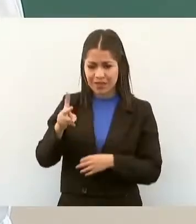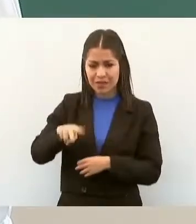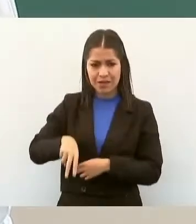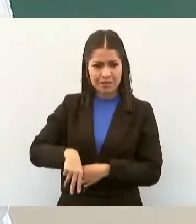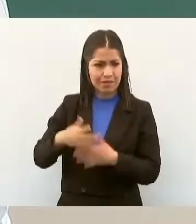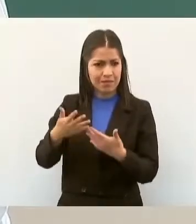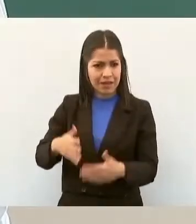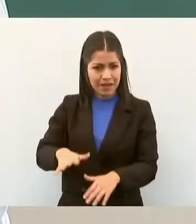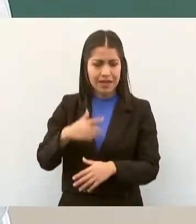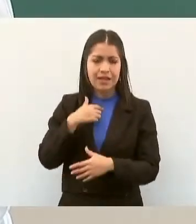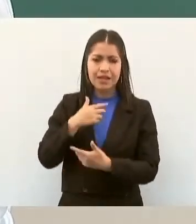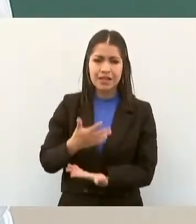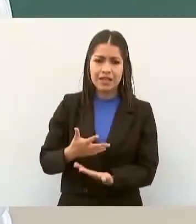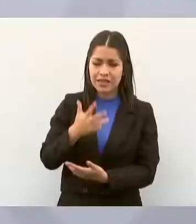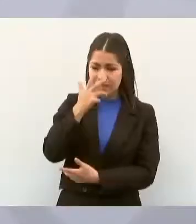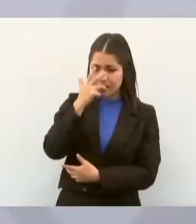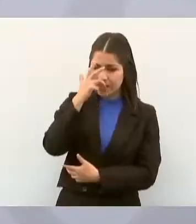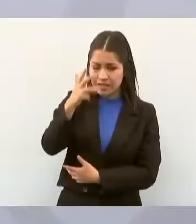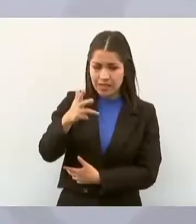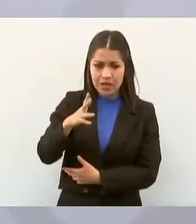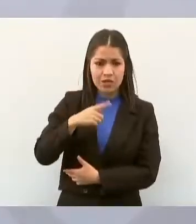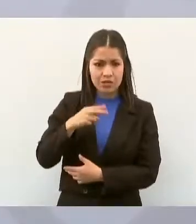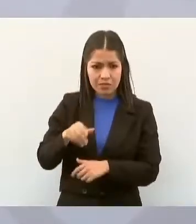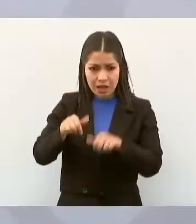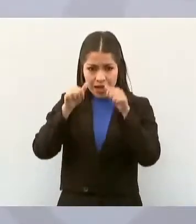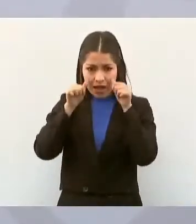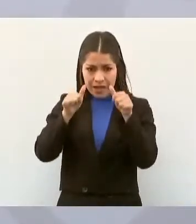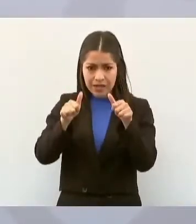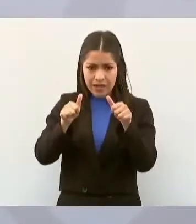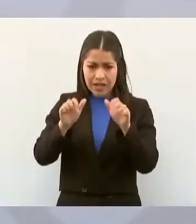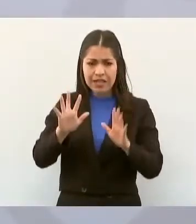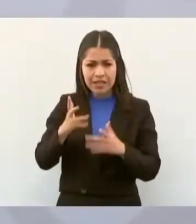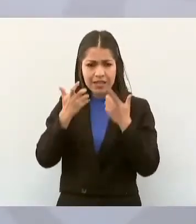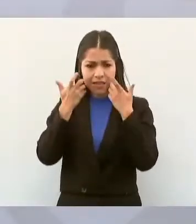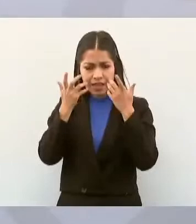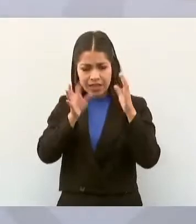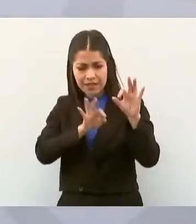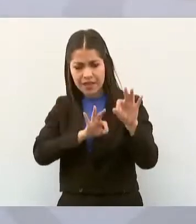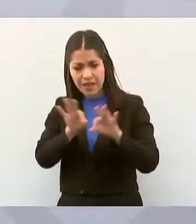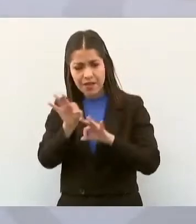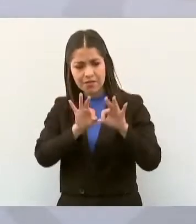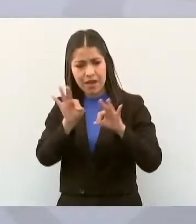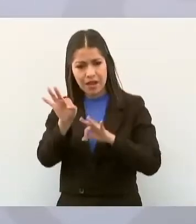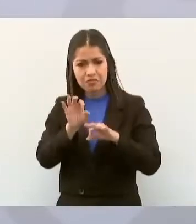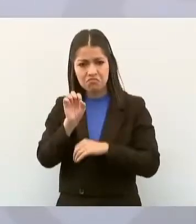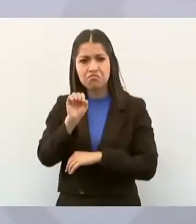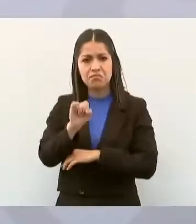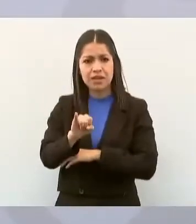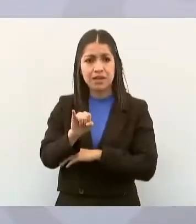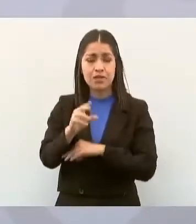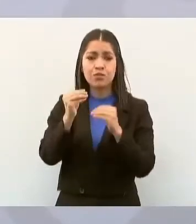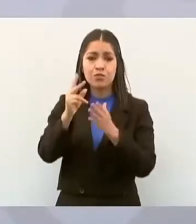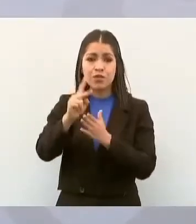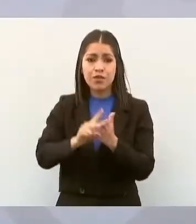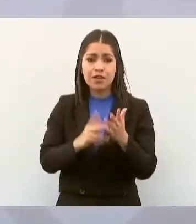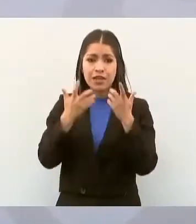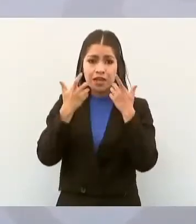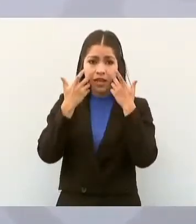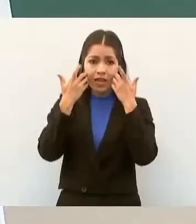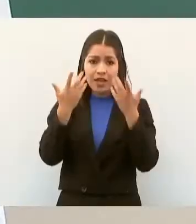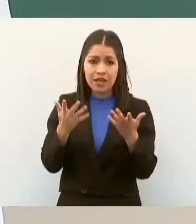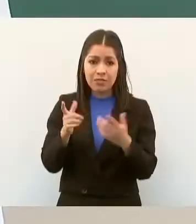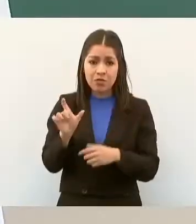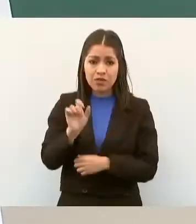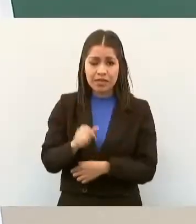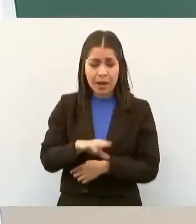comprometido, sensible y entusiasta, hemos podido en muchas ocasiones transformar las lágrimas de